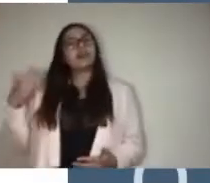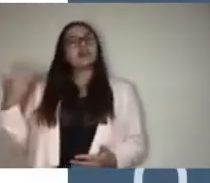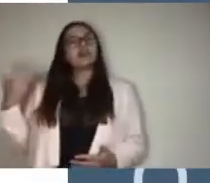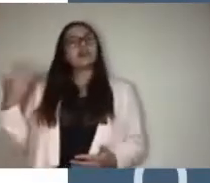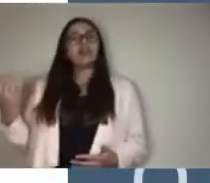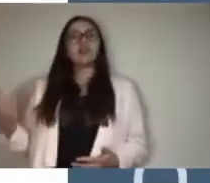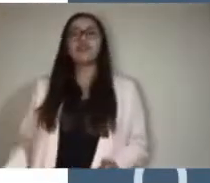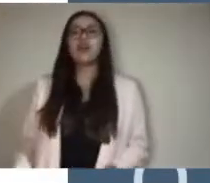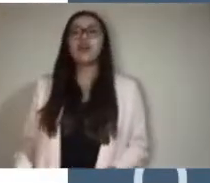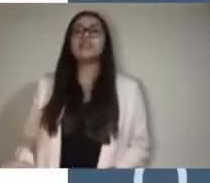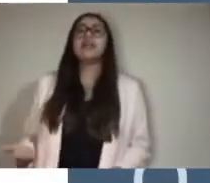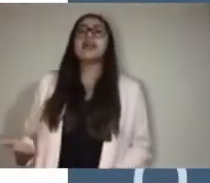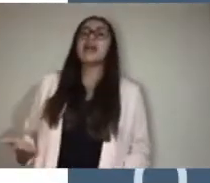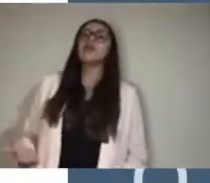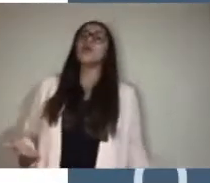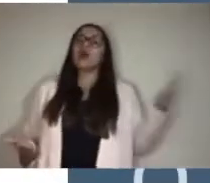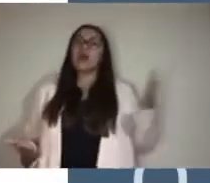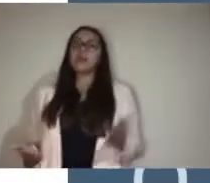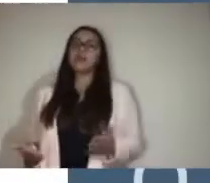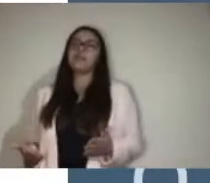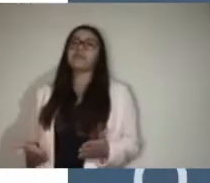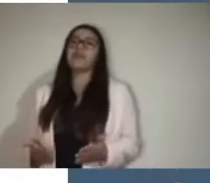de casos y controles,